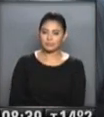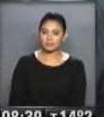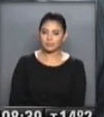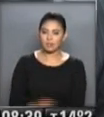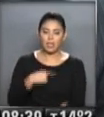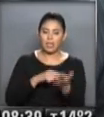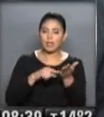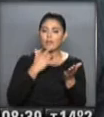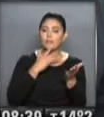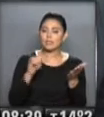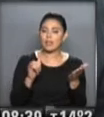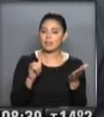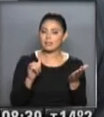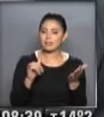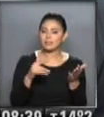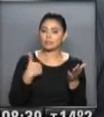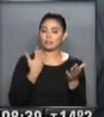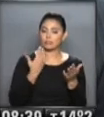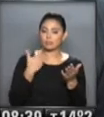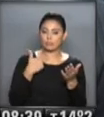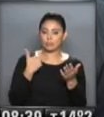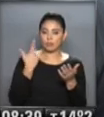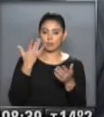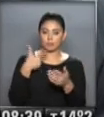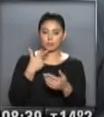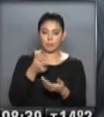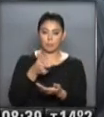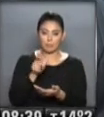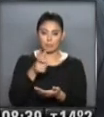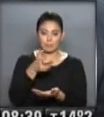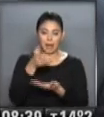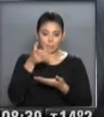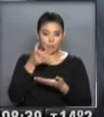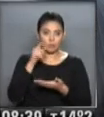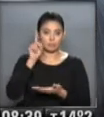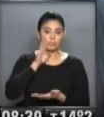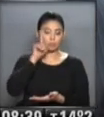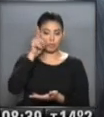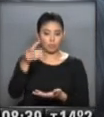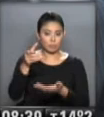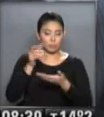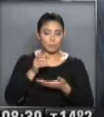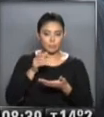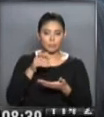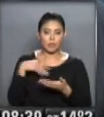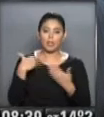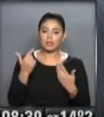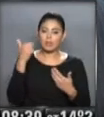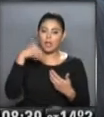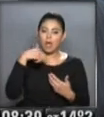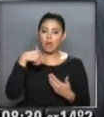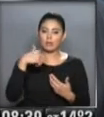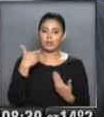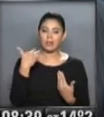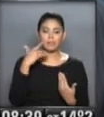que me notificaba de que por haber conseguido este premio en Estados Unidos nos otorgaban